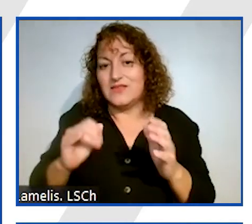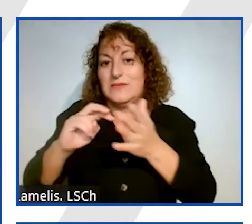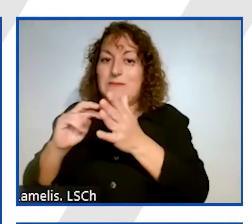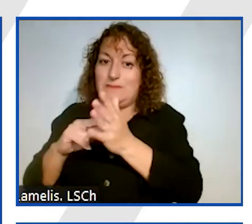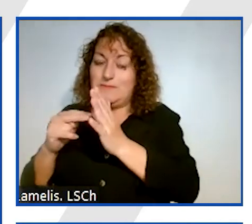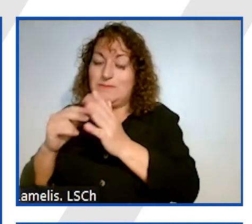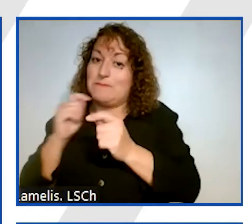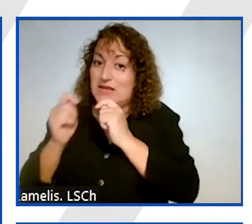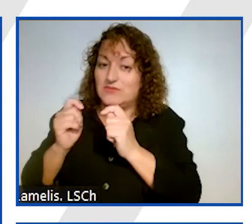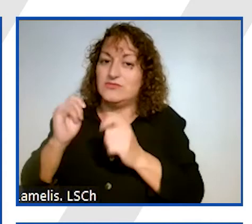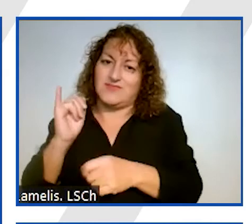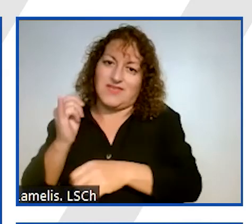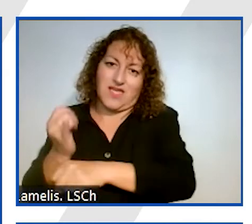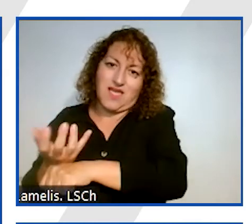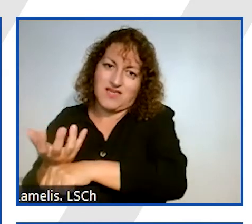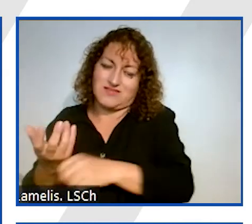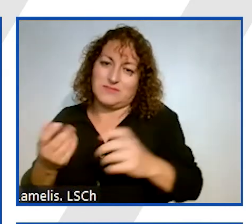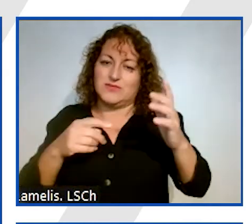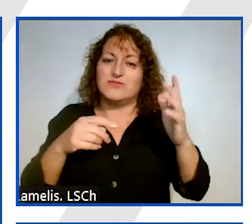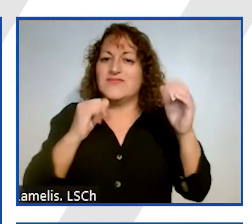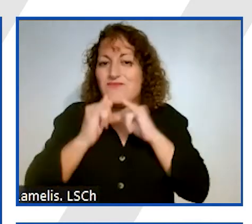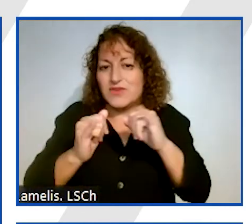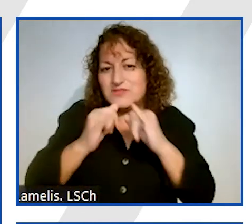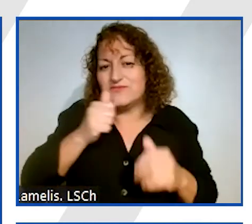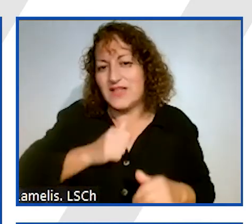riesgo. Cuando empiezan a aparecer ciertas